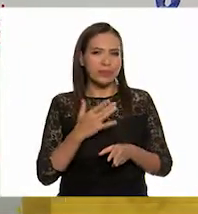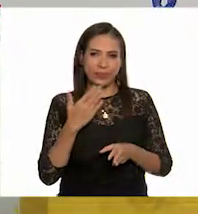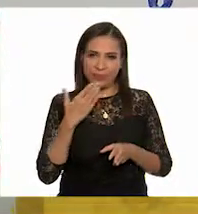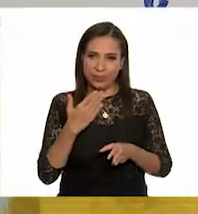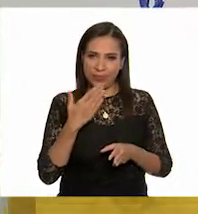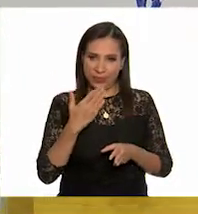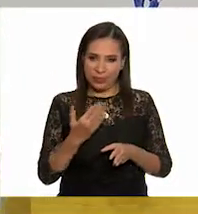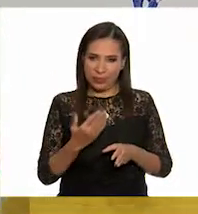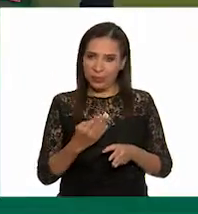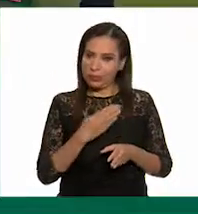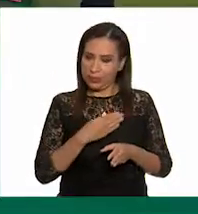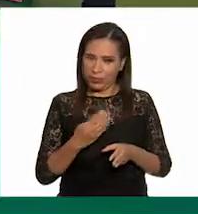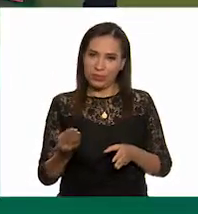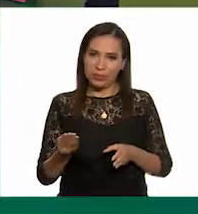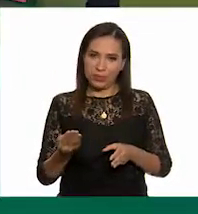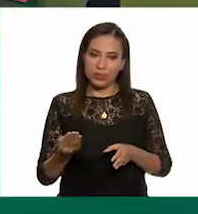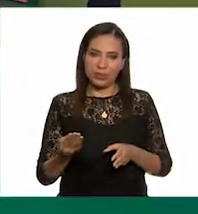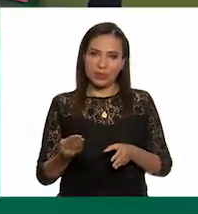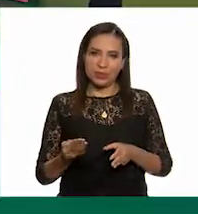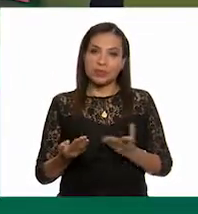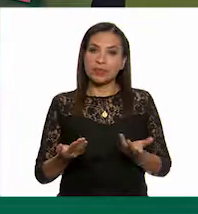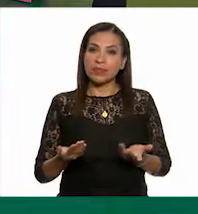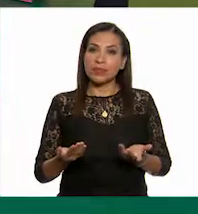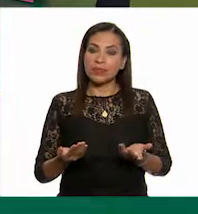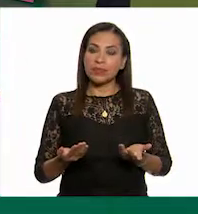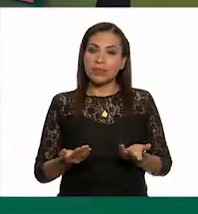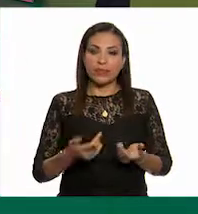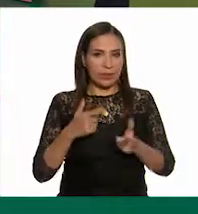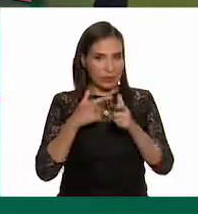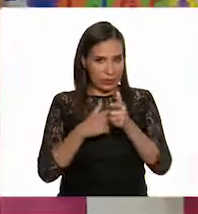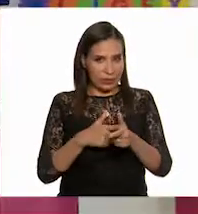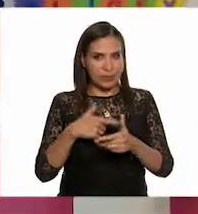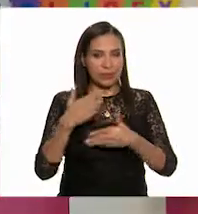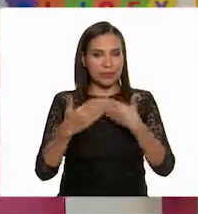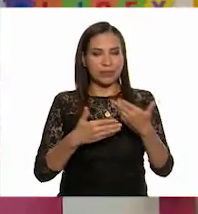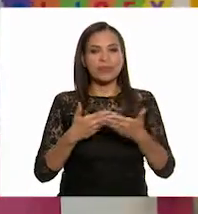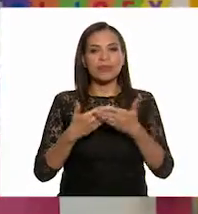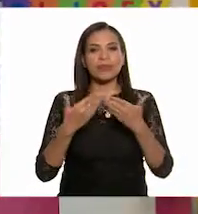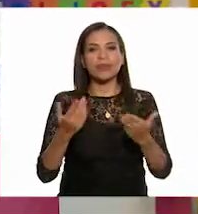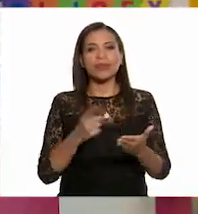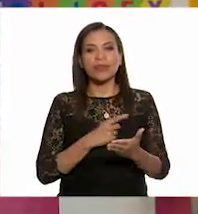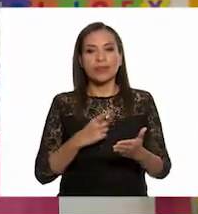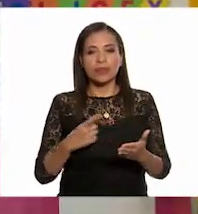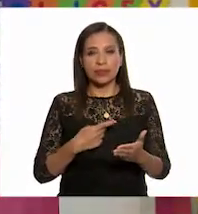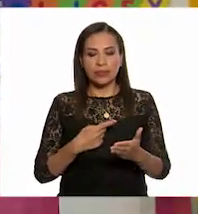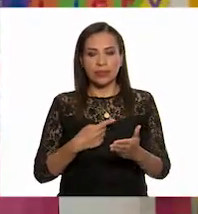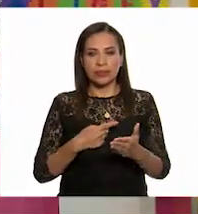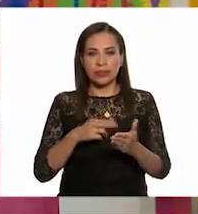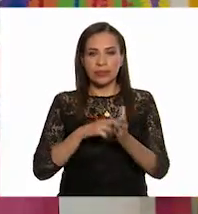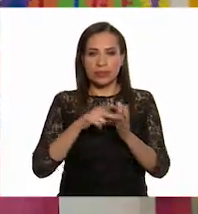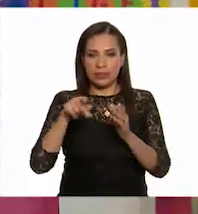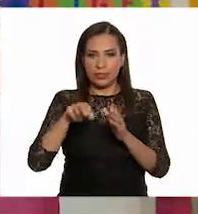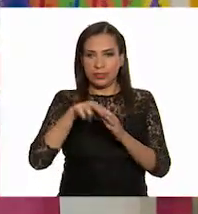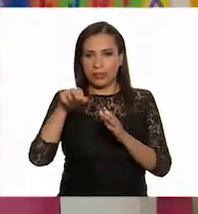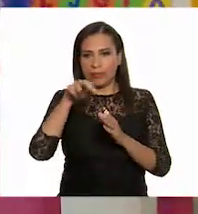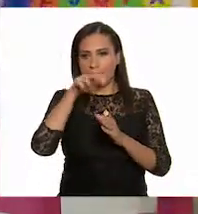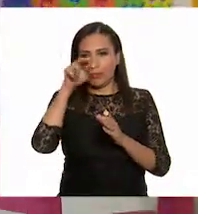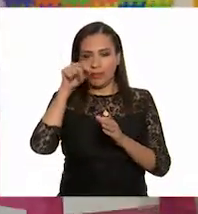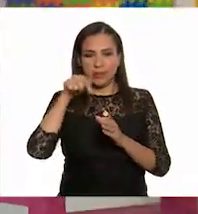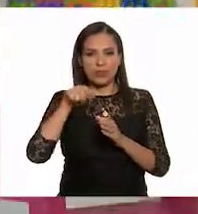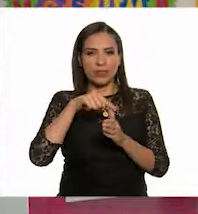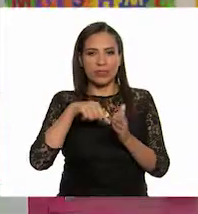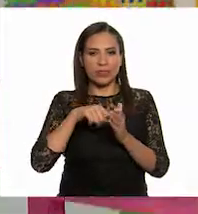bien. Bueno, pues sigamos adelante. Ahora deberemos ir cuesta arriba. Ajá. Esta